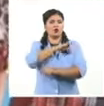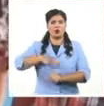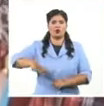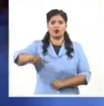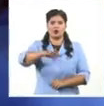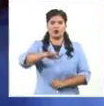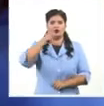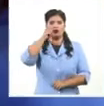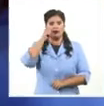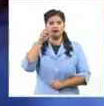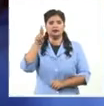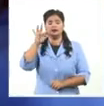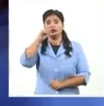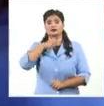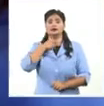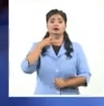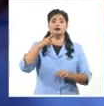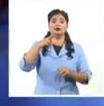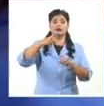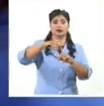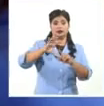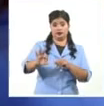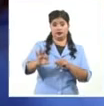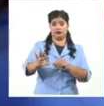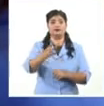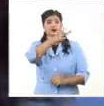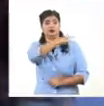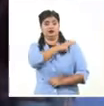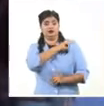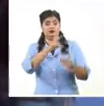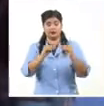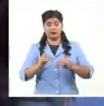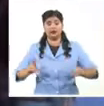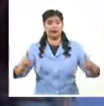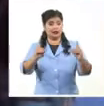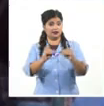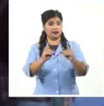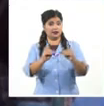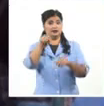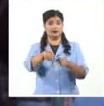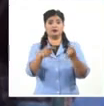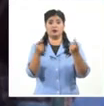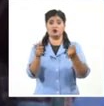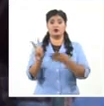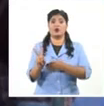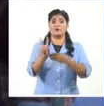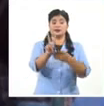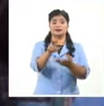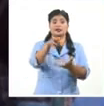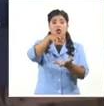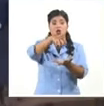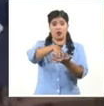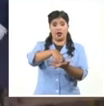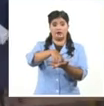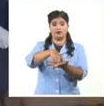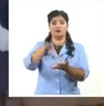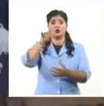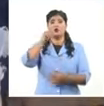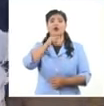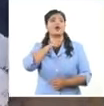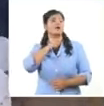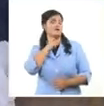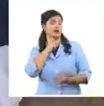Pérez Jiménez, miembro del Comité Central del Partido y jefe del Departamento de Organización, visitó la UEB Salinera Guantánamo, donde se interesó por